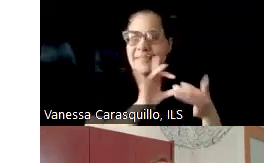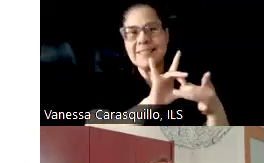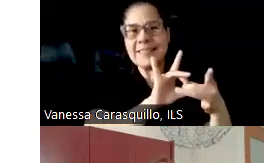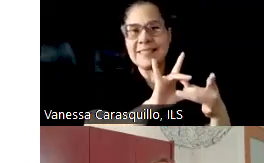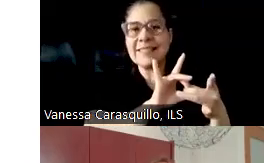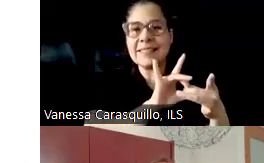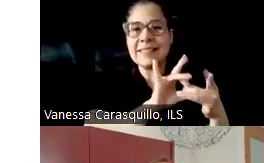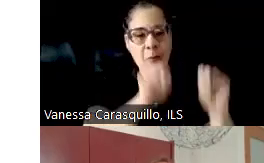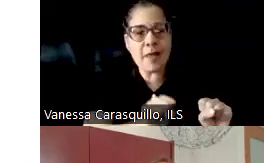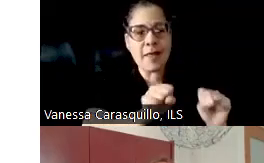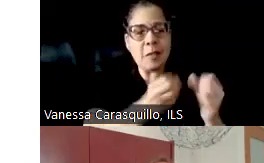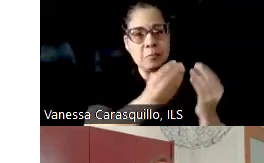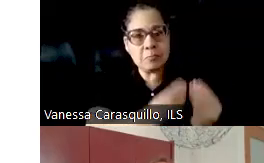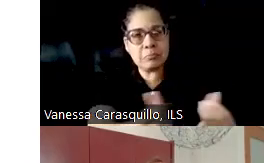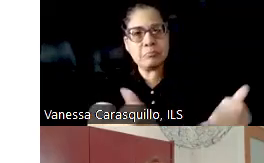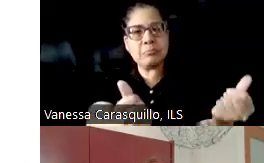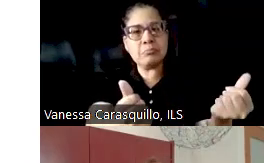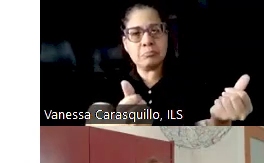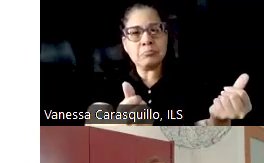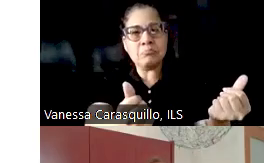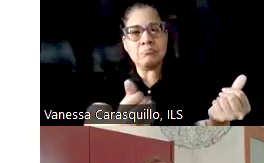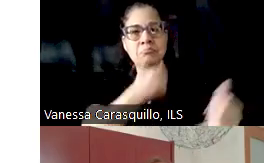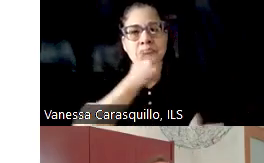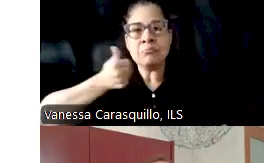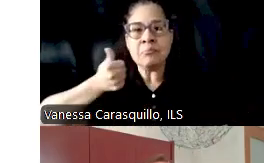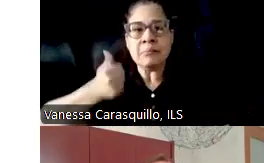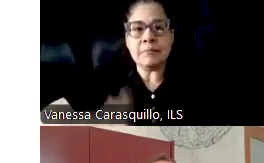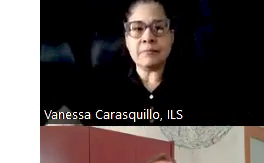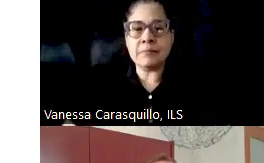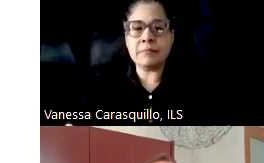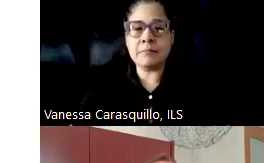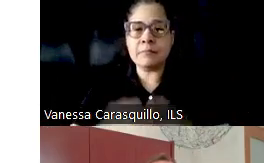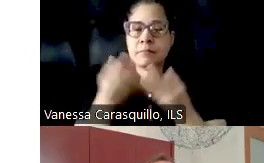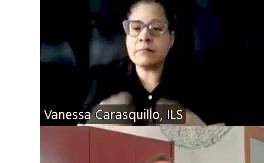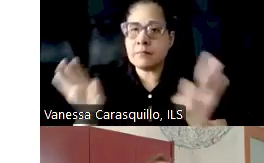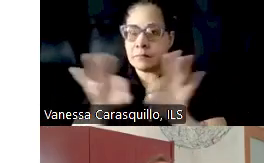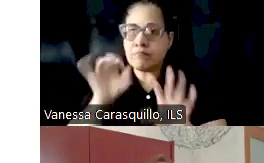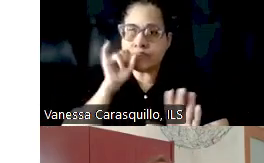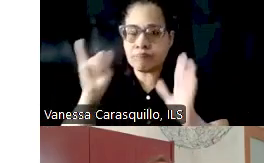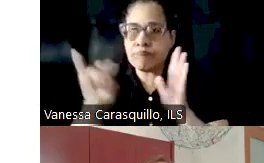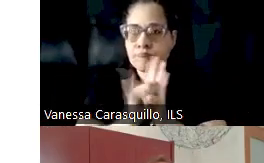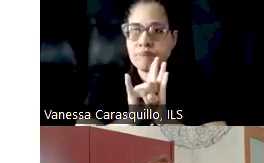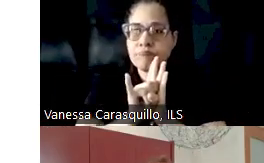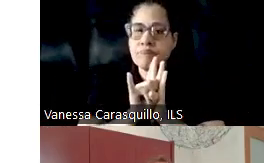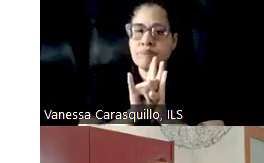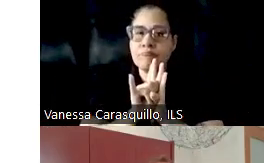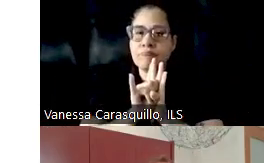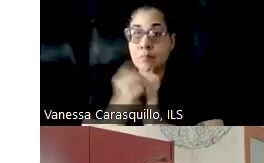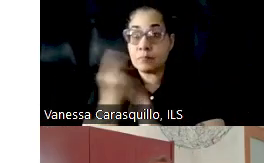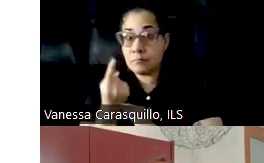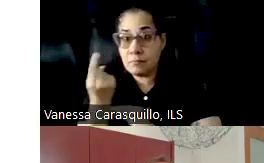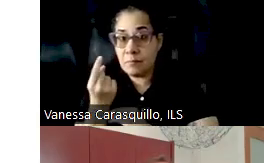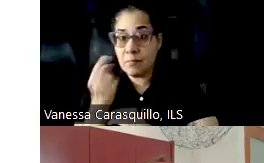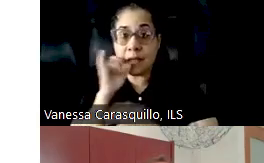puede llevar a estar mejor. Eso es importante identificarlo, no solamente identificar los señales